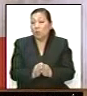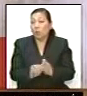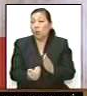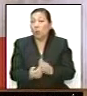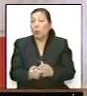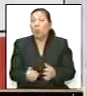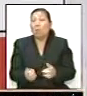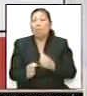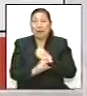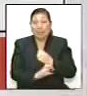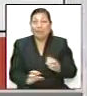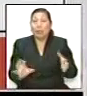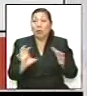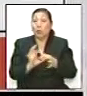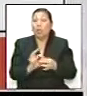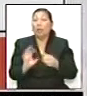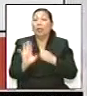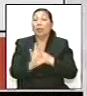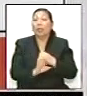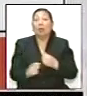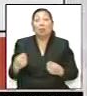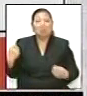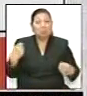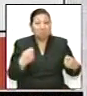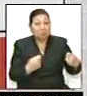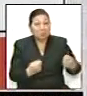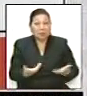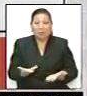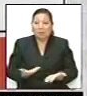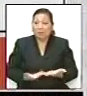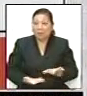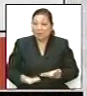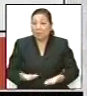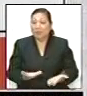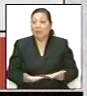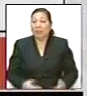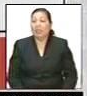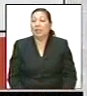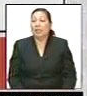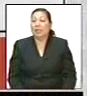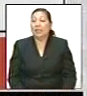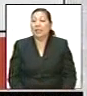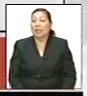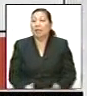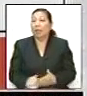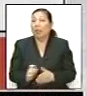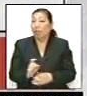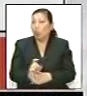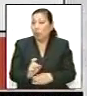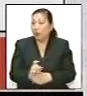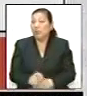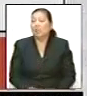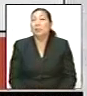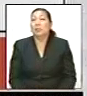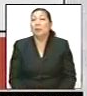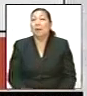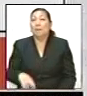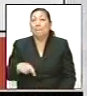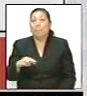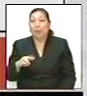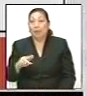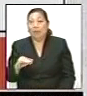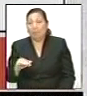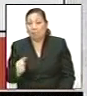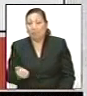europea en comercio inversión e integración financiera circulación de personas educación pymes economía